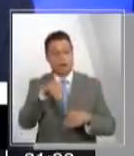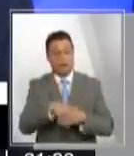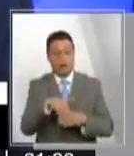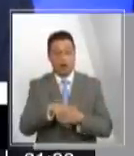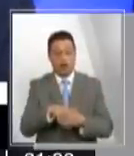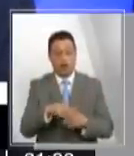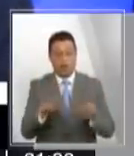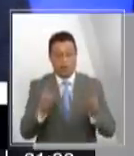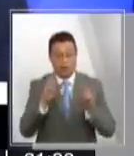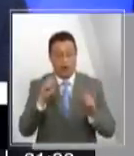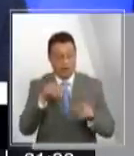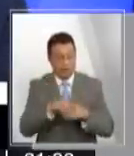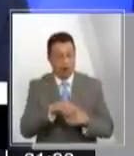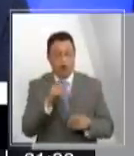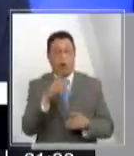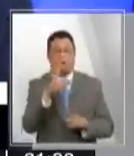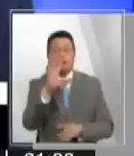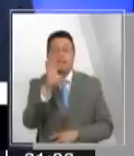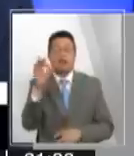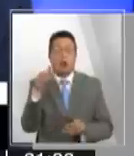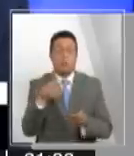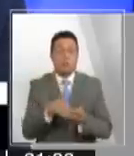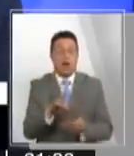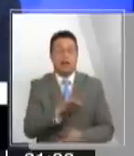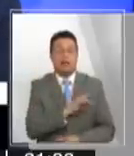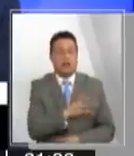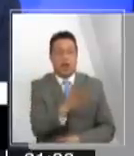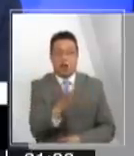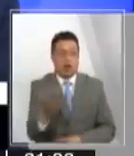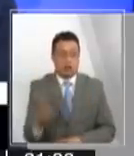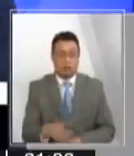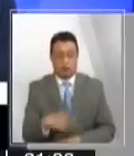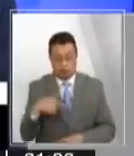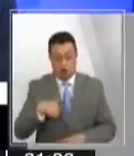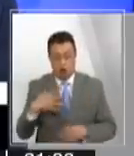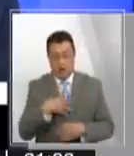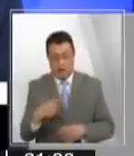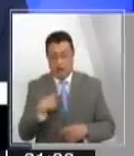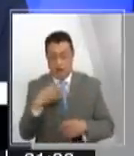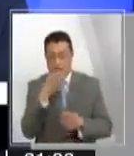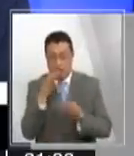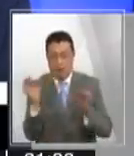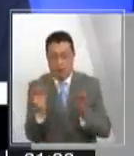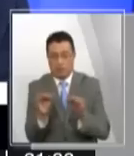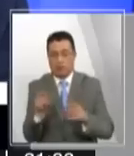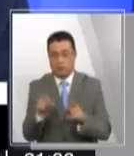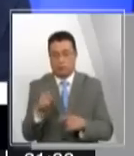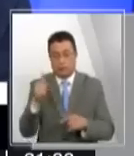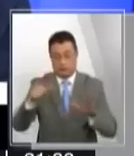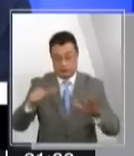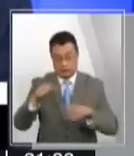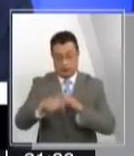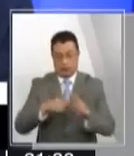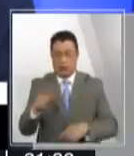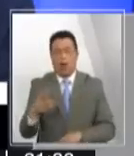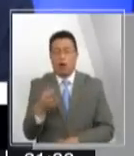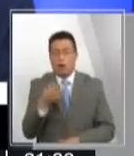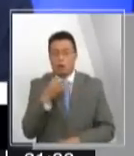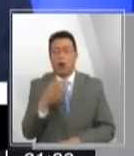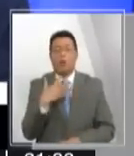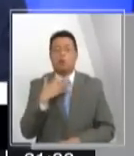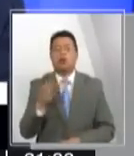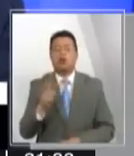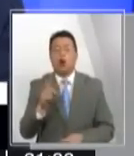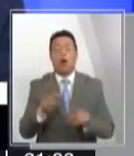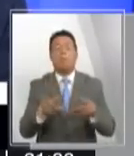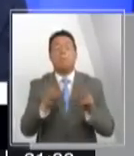a voto de 500.000 de chilenos. Se lo digo porque hoy día se lo explicaba a mi hija Antonia, que me decía, 16 años, me decía, papá, ¿por qué no se le permite a